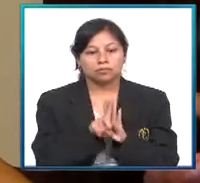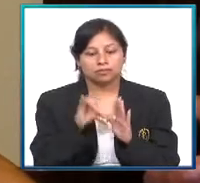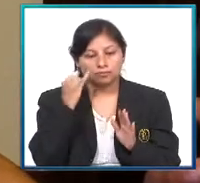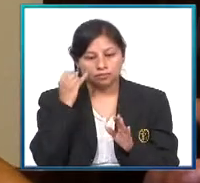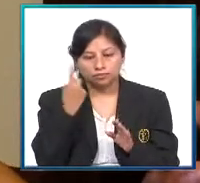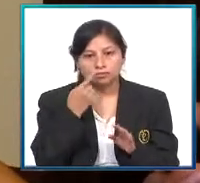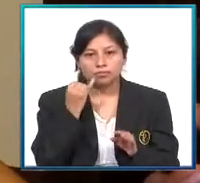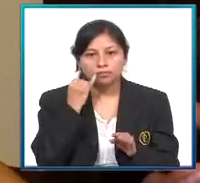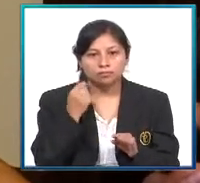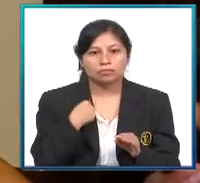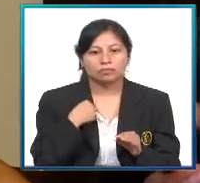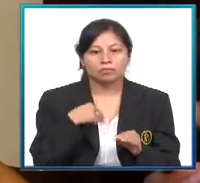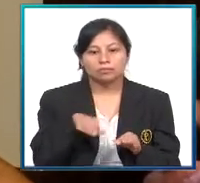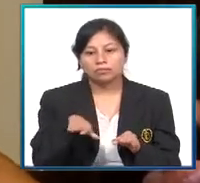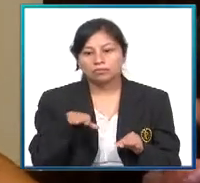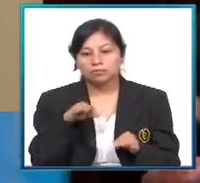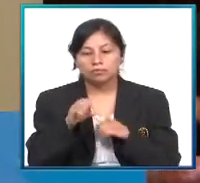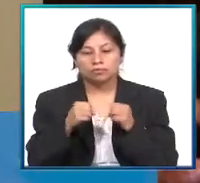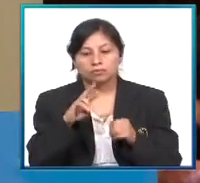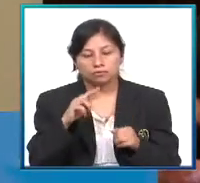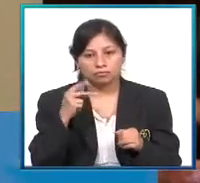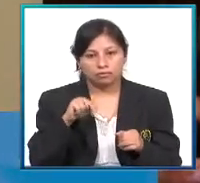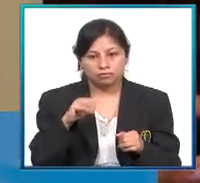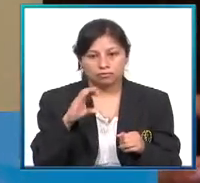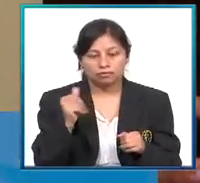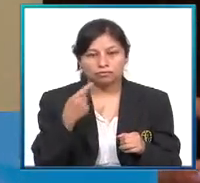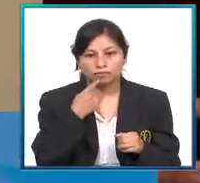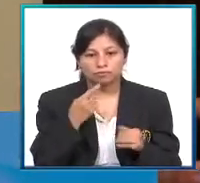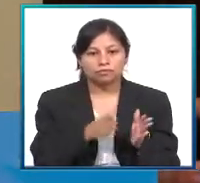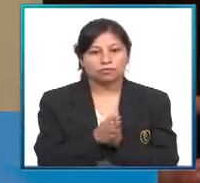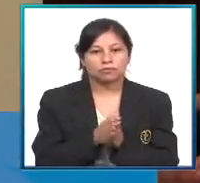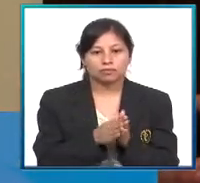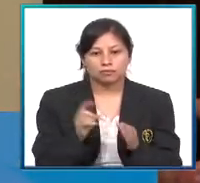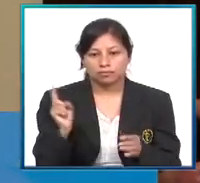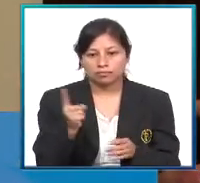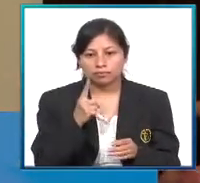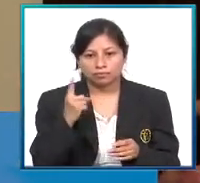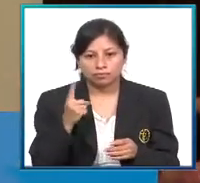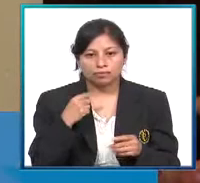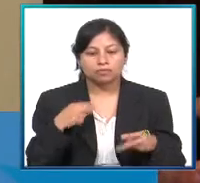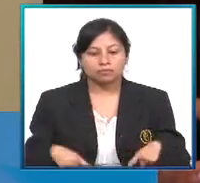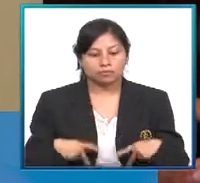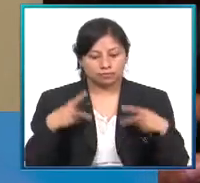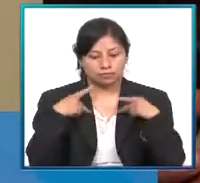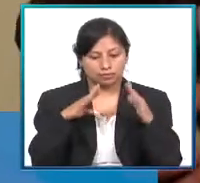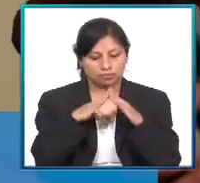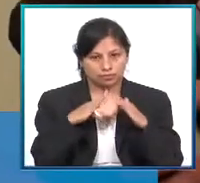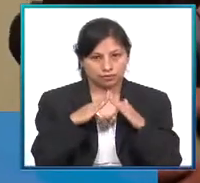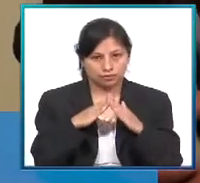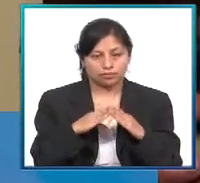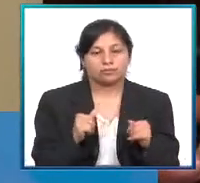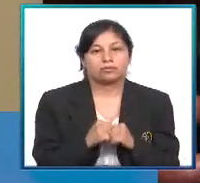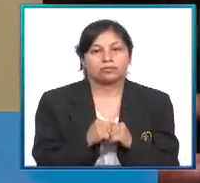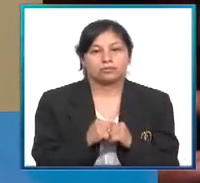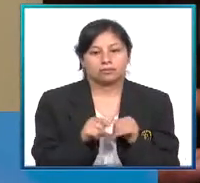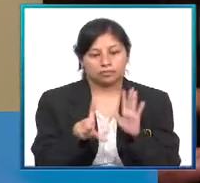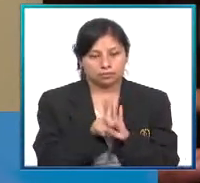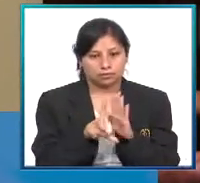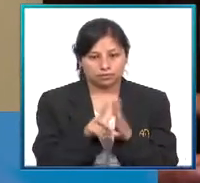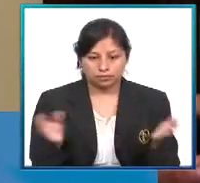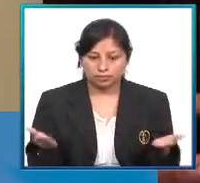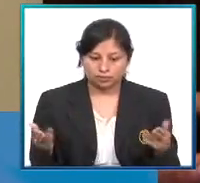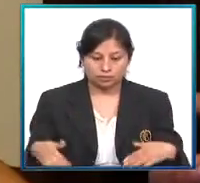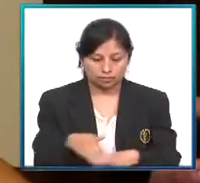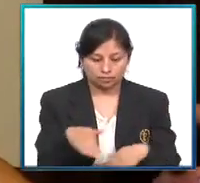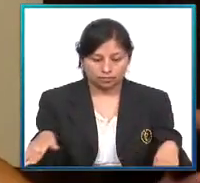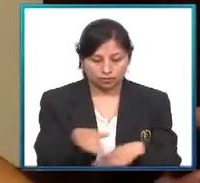leasing, la ley de zonas francas, la ley de interés preferencial para acceso a la vivienda y la ley de infraestructura